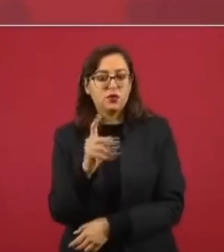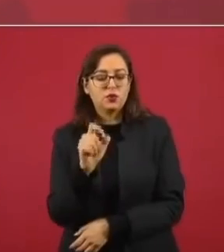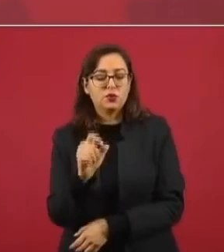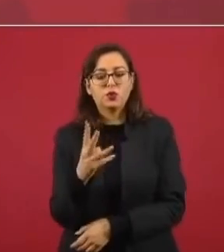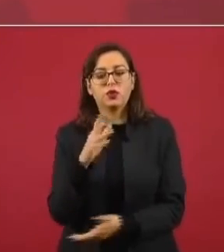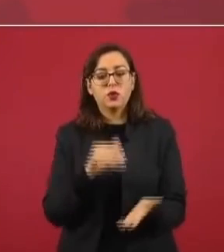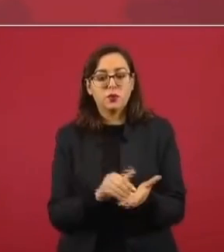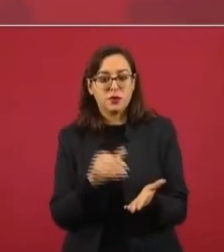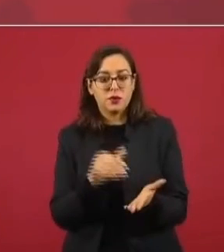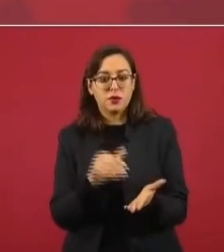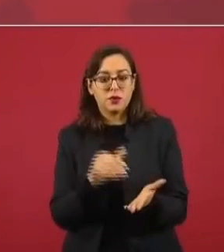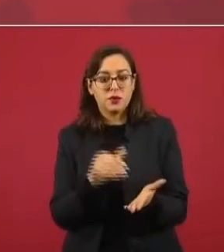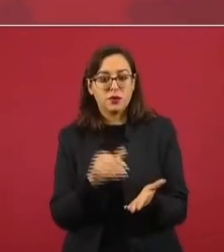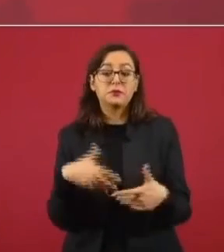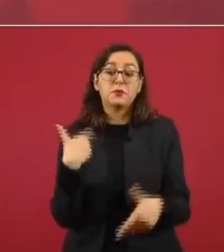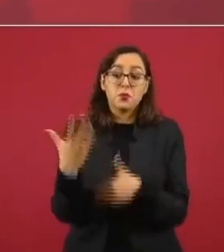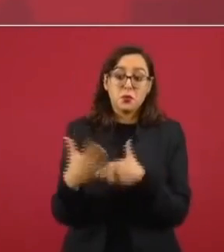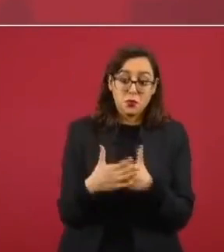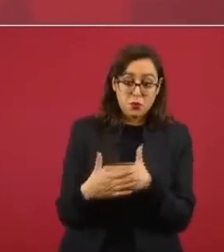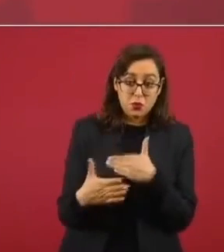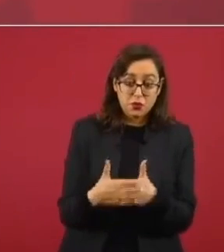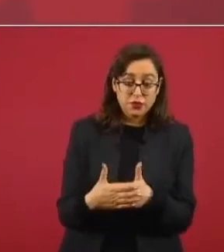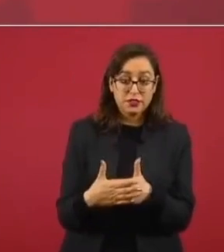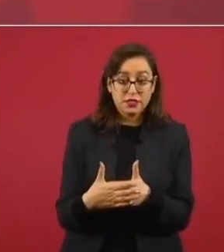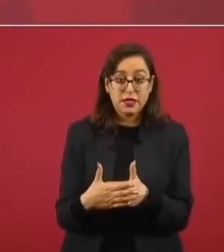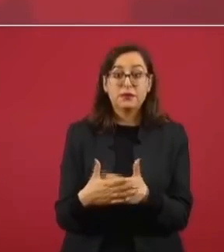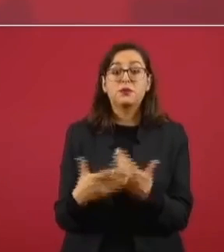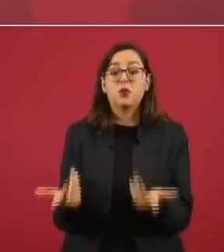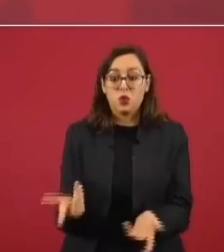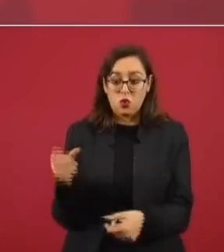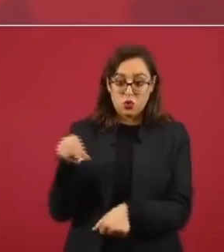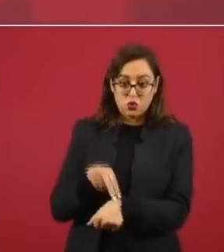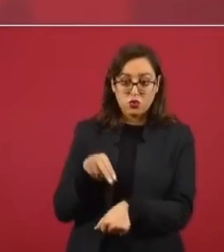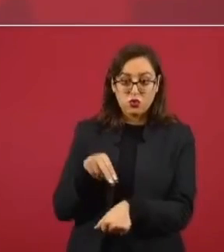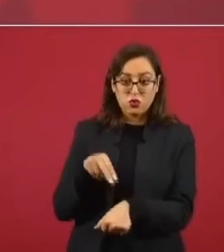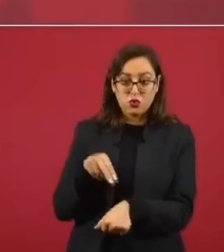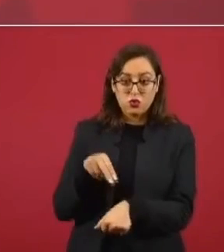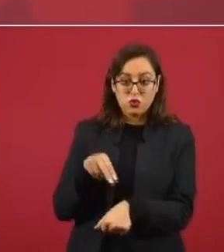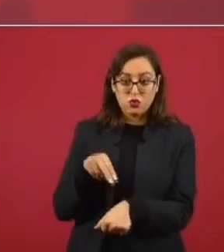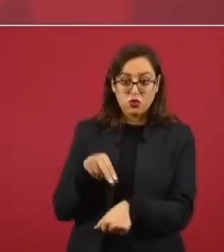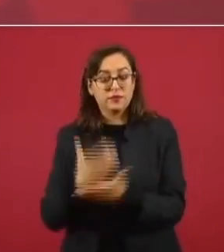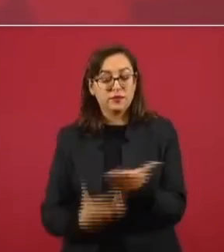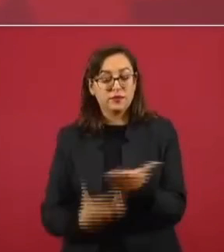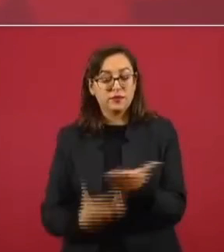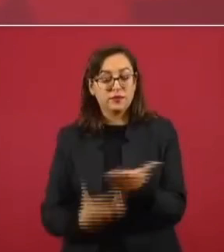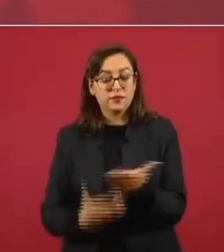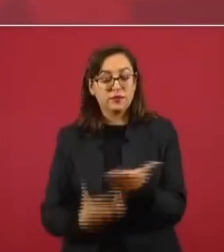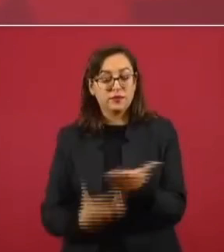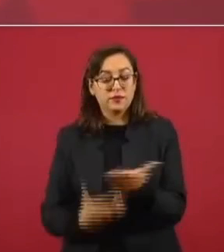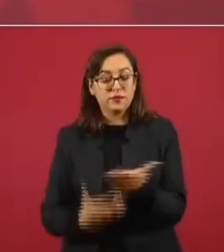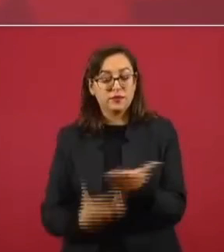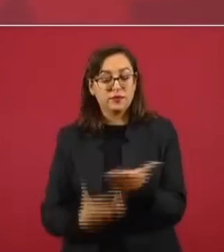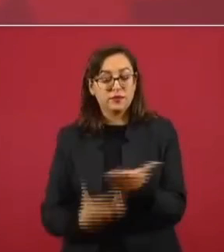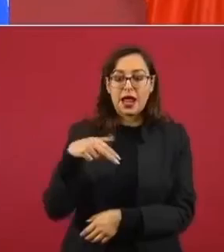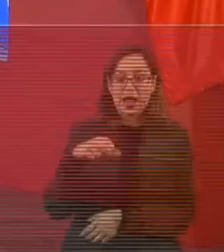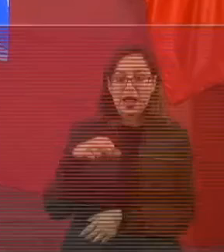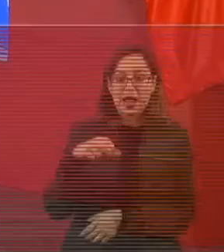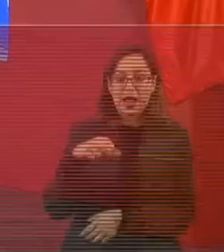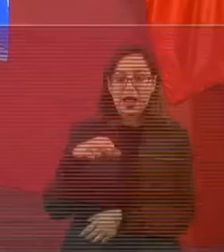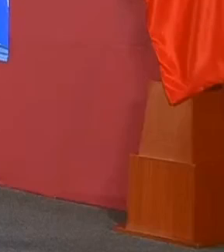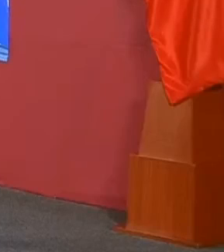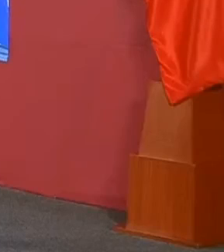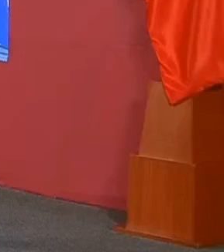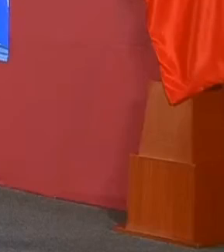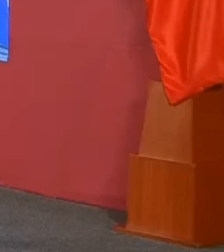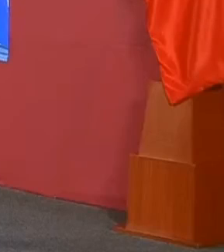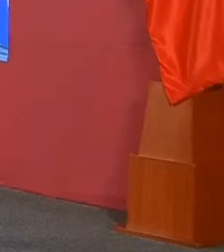dosis. Y estamos próximos a que el doctor firme el contrato con la empresa china CanSino, también para adquirir más